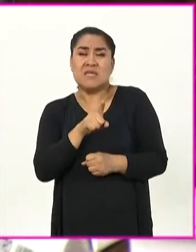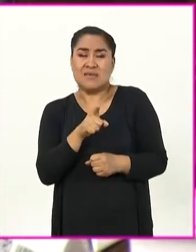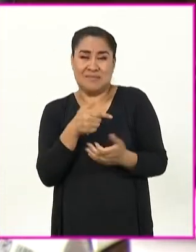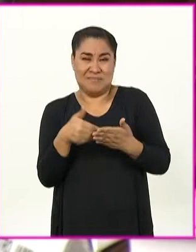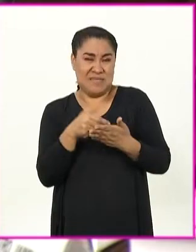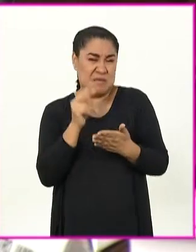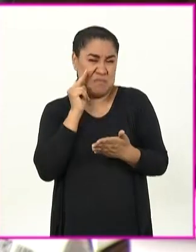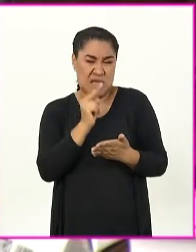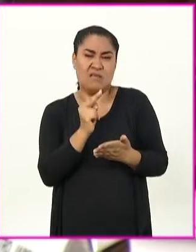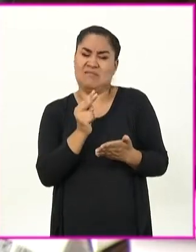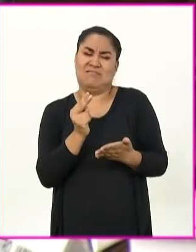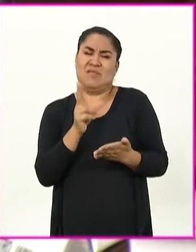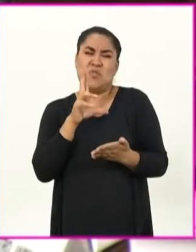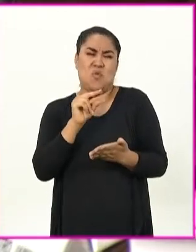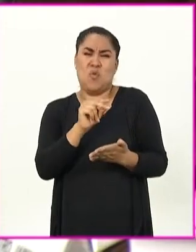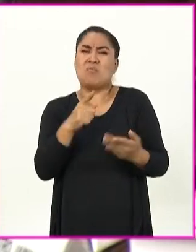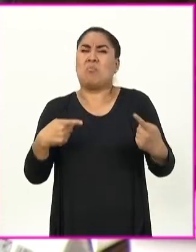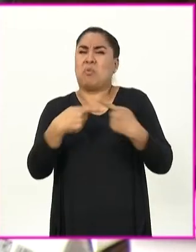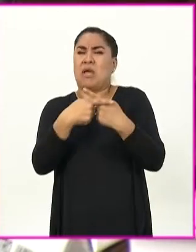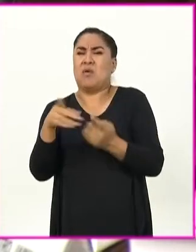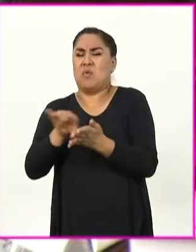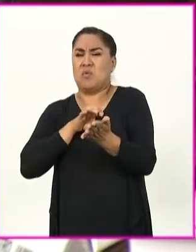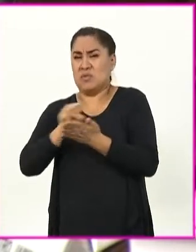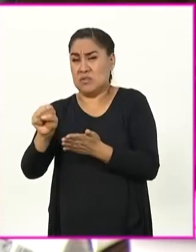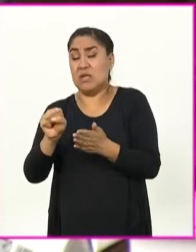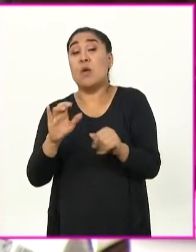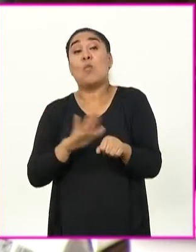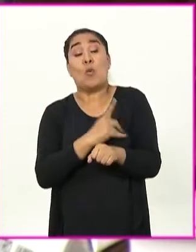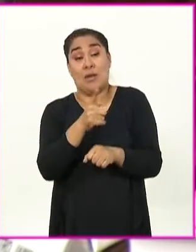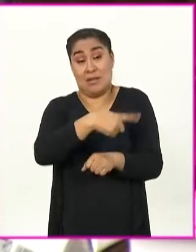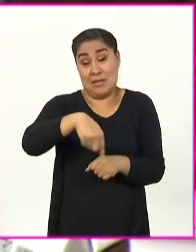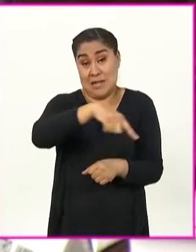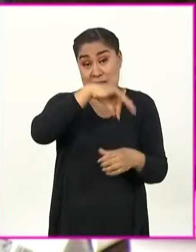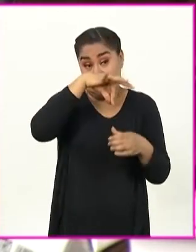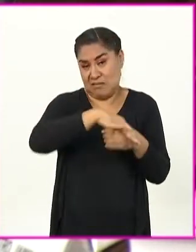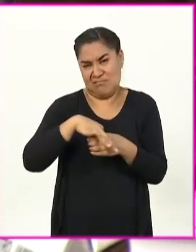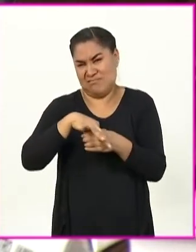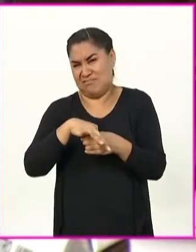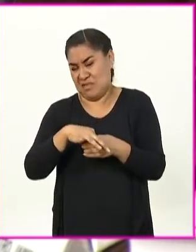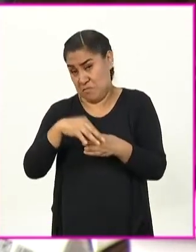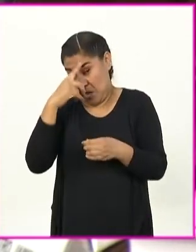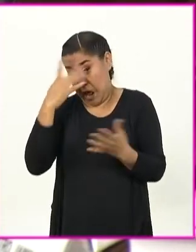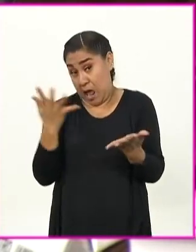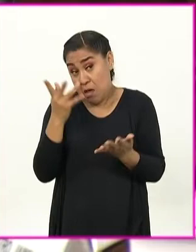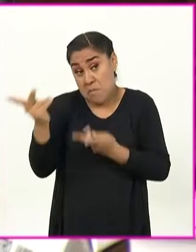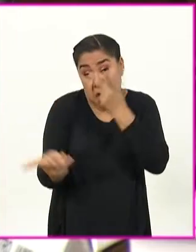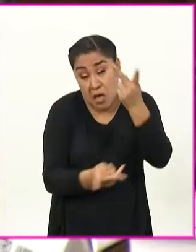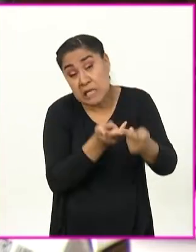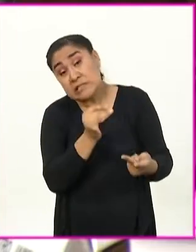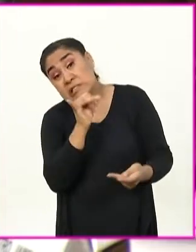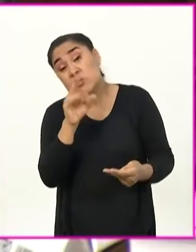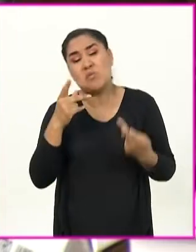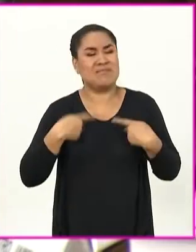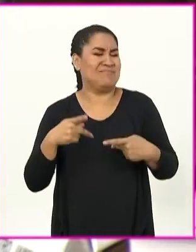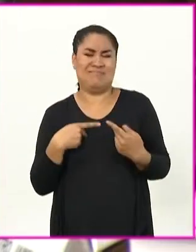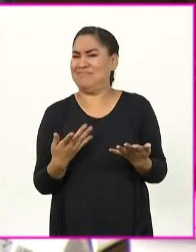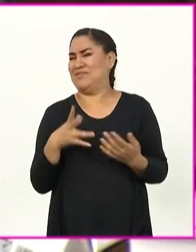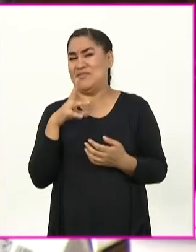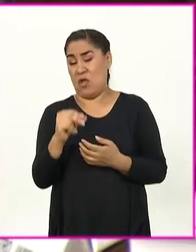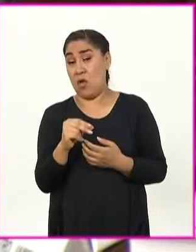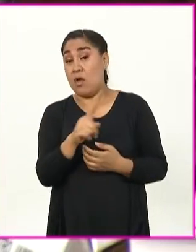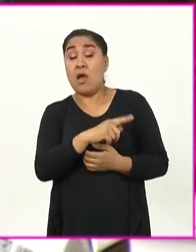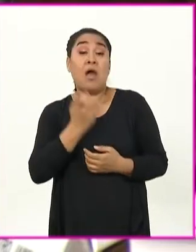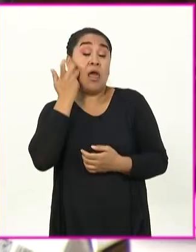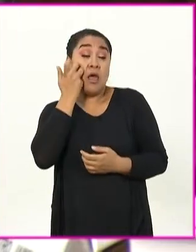caso es contraria a la constitución sino porque la materia electoral no es objeto de consulta popular porque el hecho de organizar una consulta popular